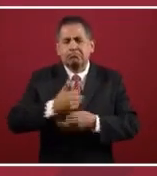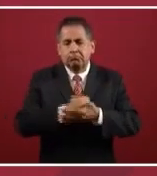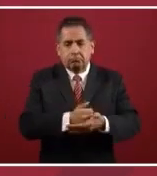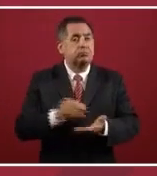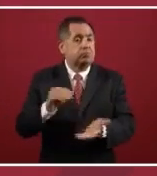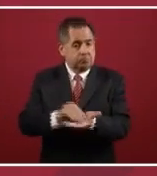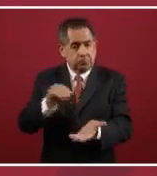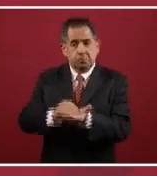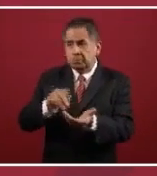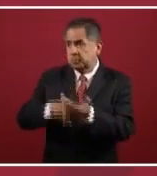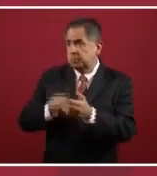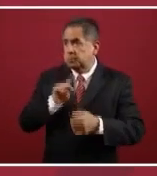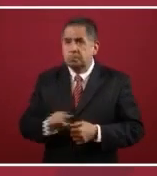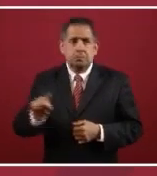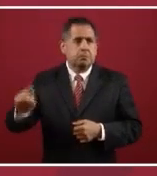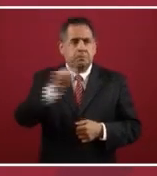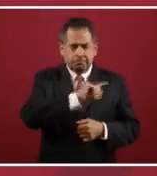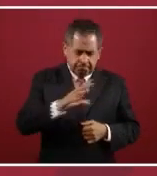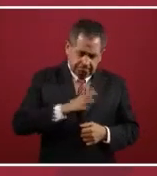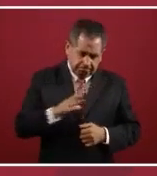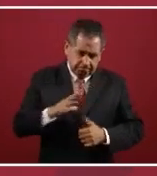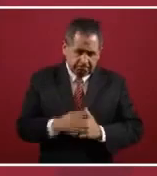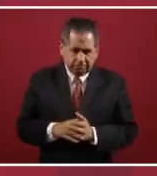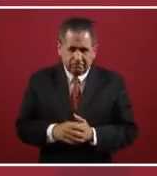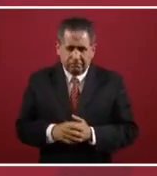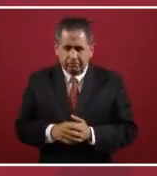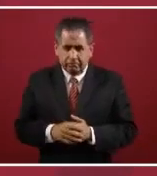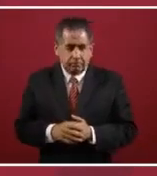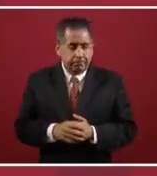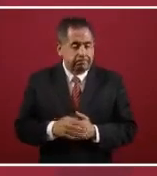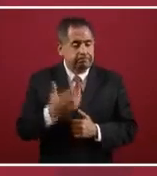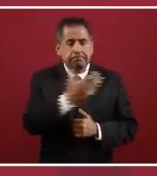Existen esos valores. Entonces, se abandona el campo,